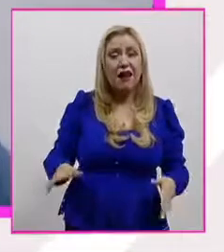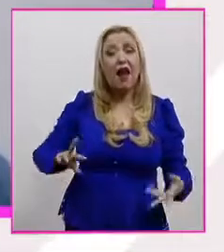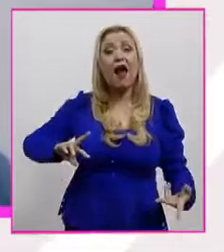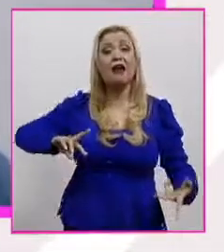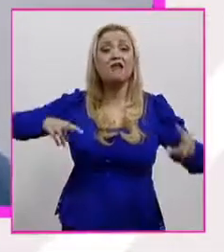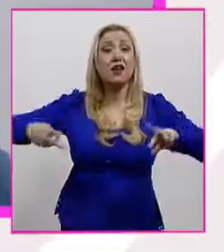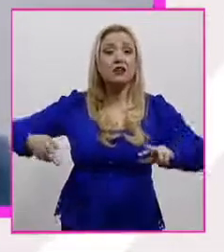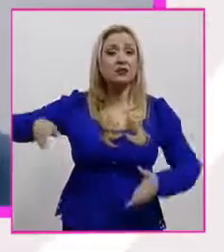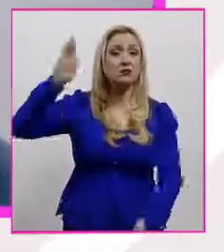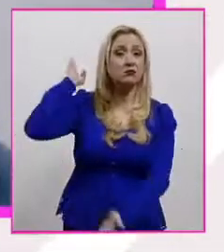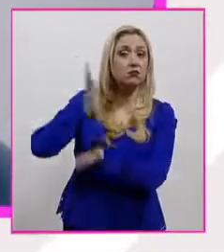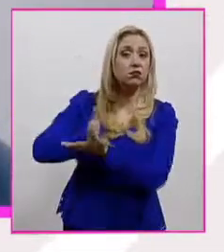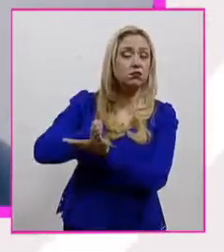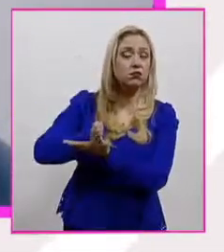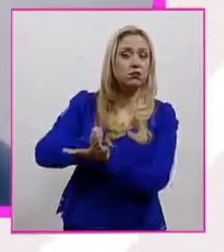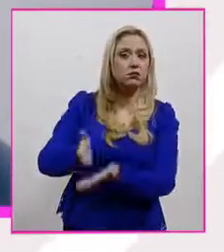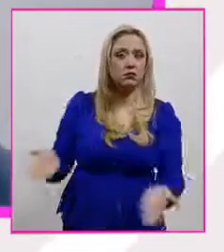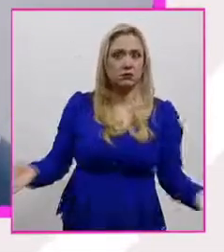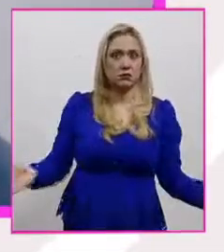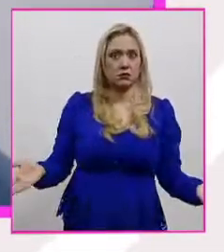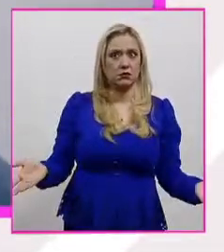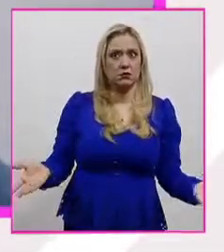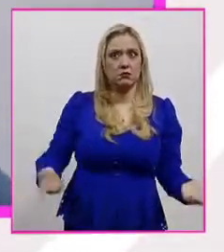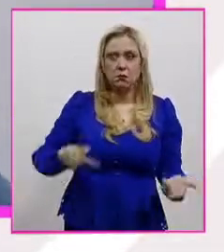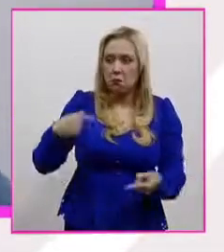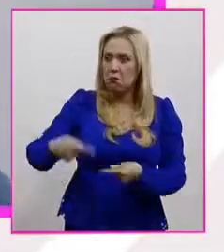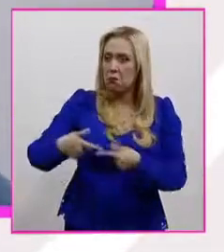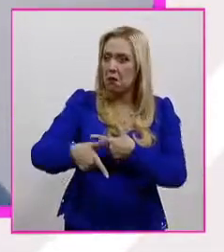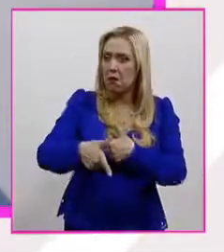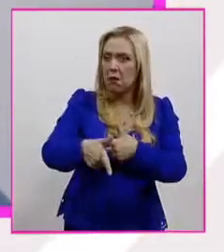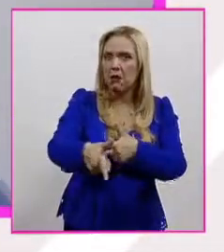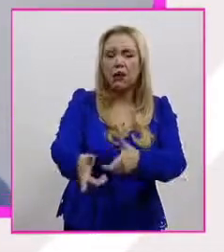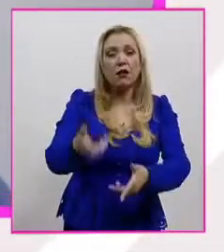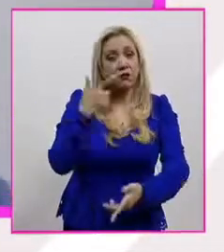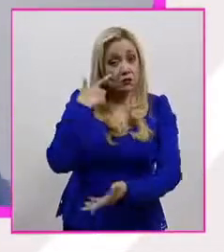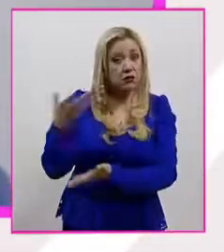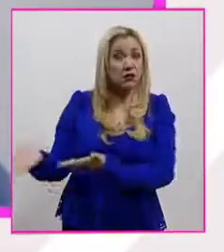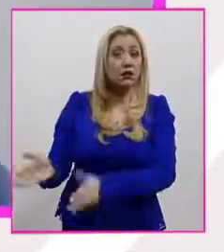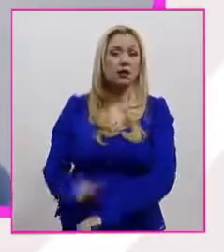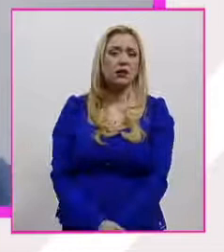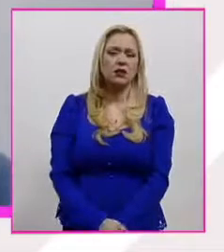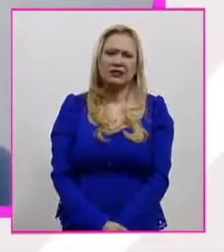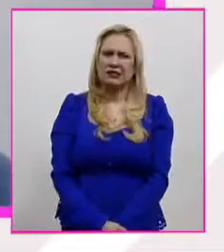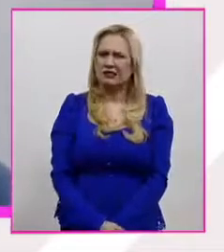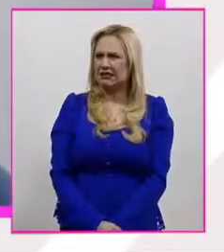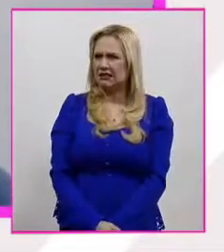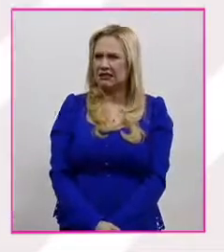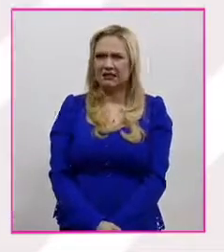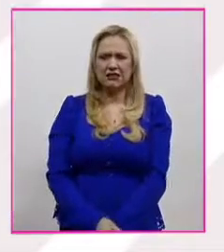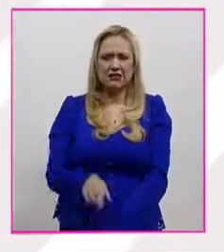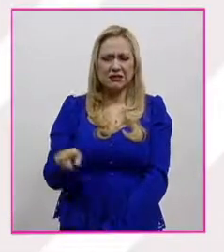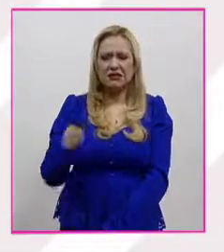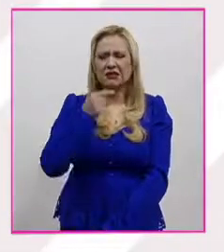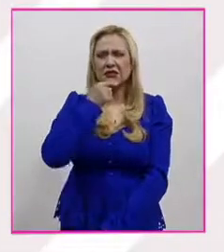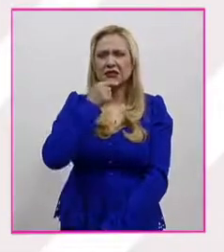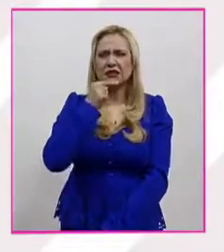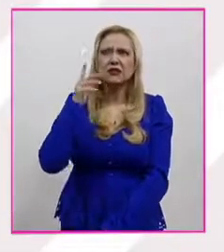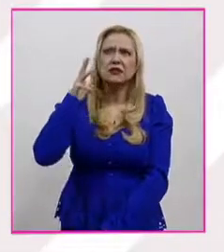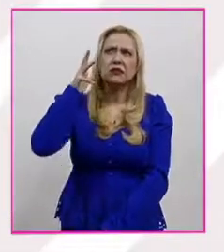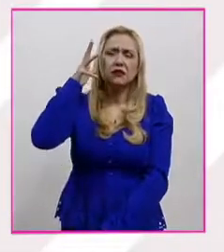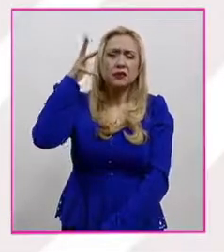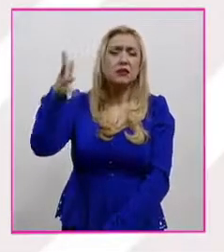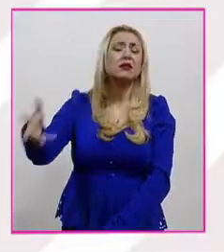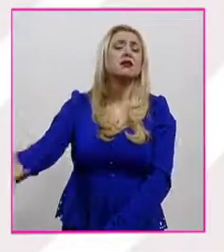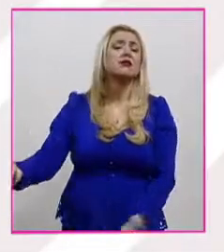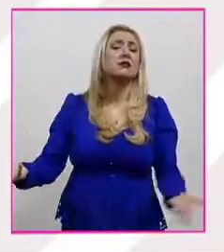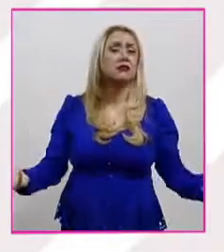la reproduce y la fortalece, pues estamos verdaderamente afectando de maneras impensables la vida de millones